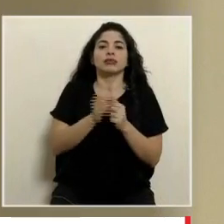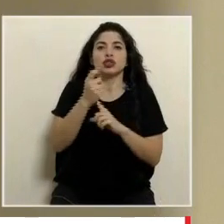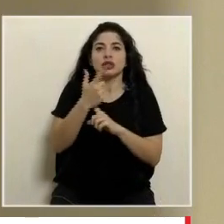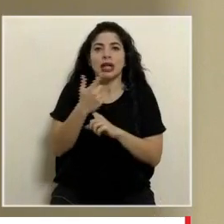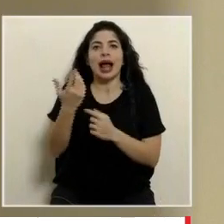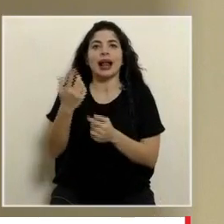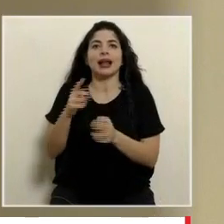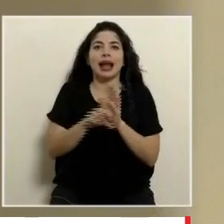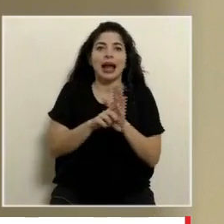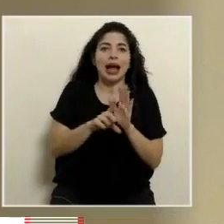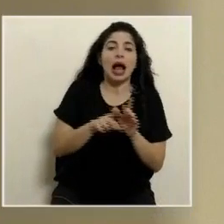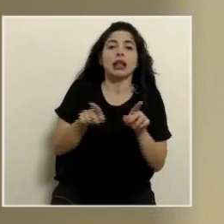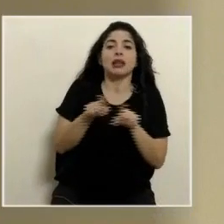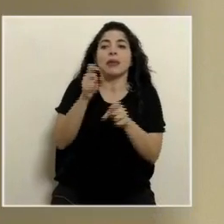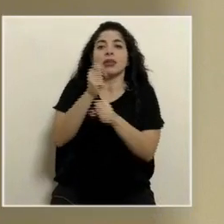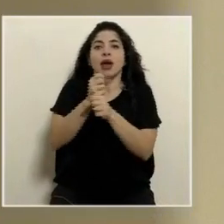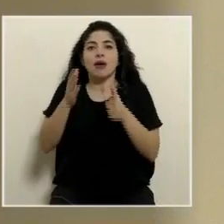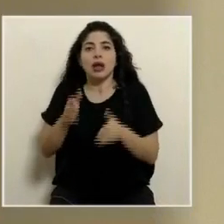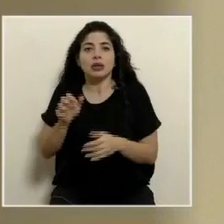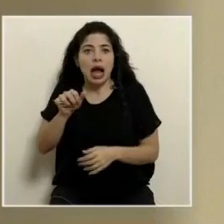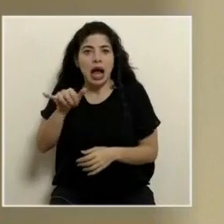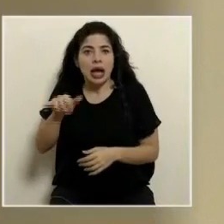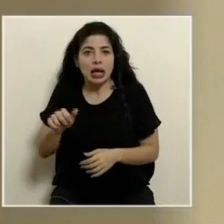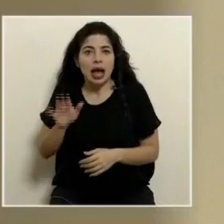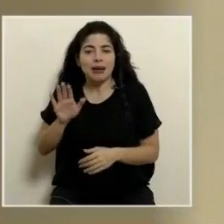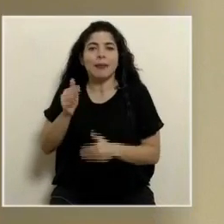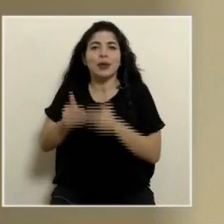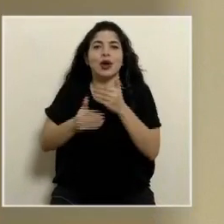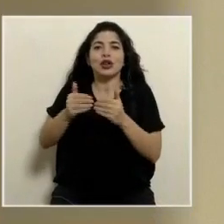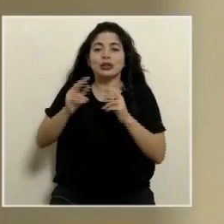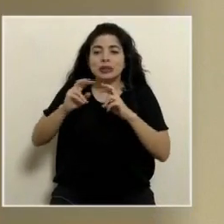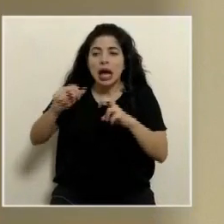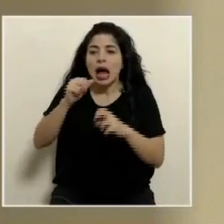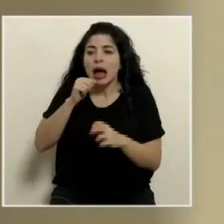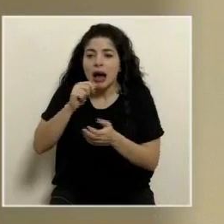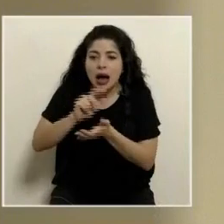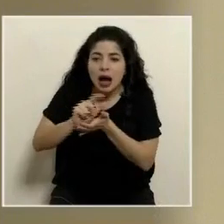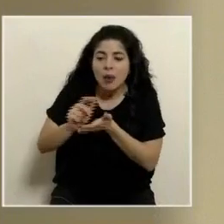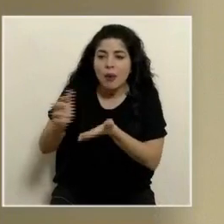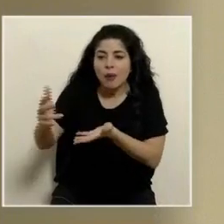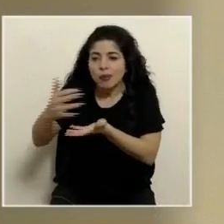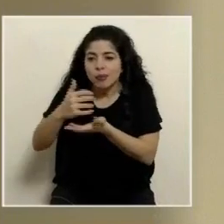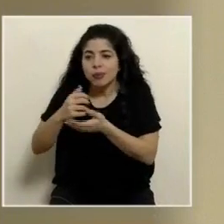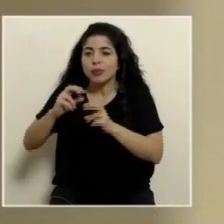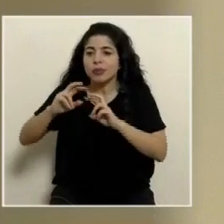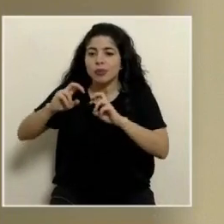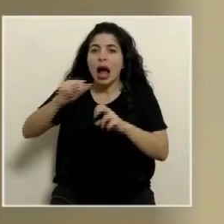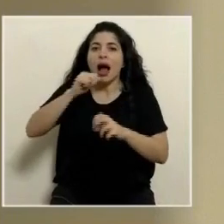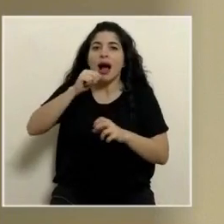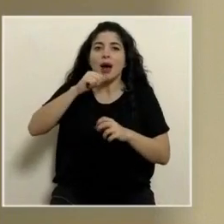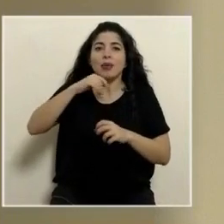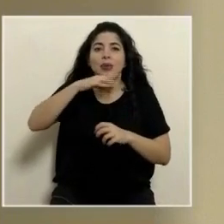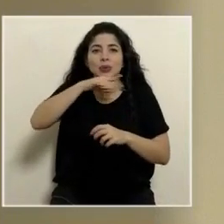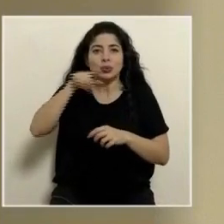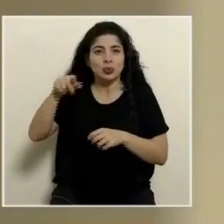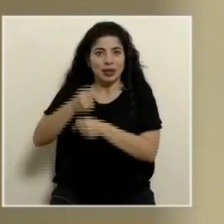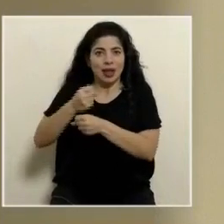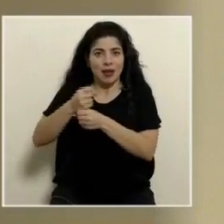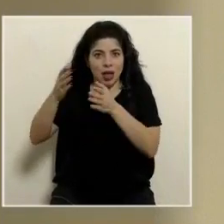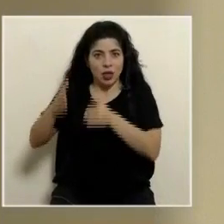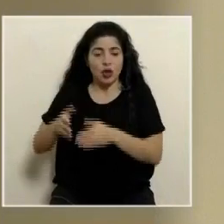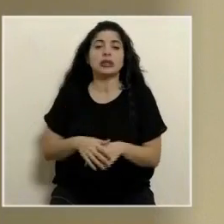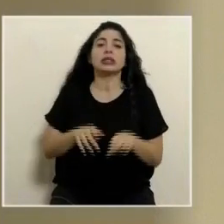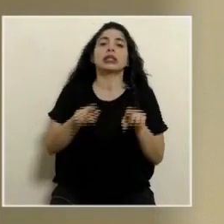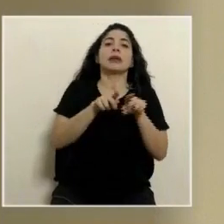lugar, funcionarios operativos del AIA, todo lo que son los procesos de potabilización del agua y recolección y tratamiento de aguas residuales. Los funcionarios